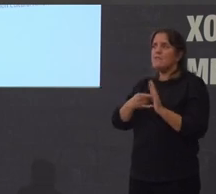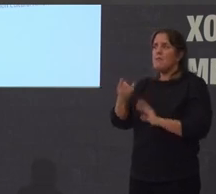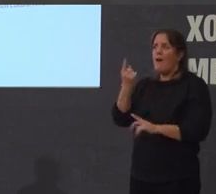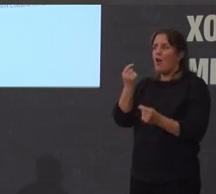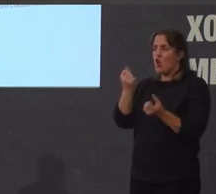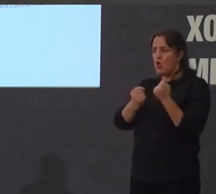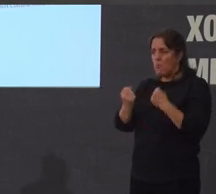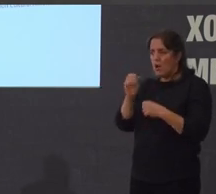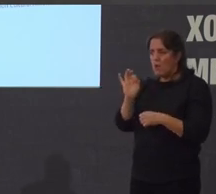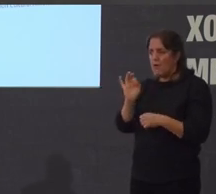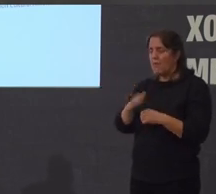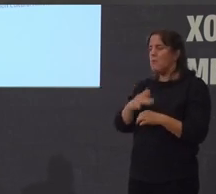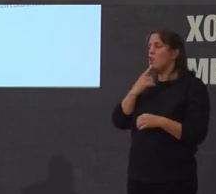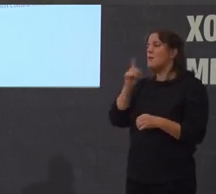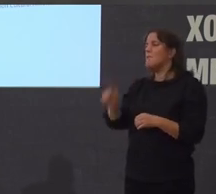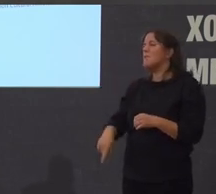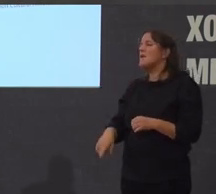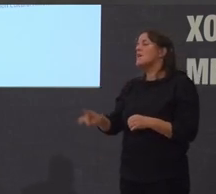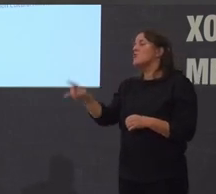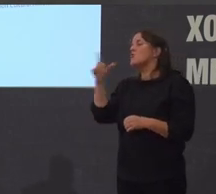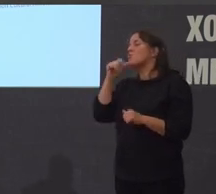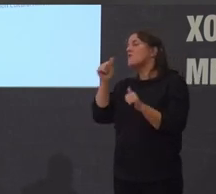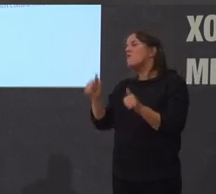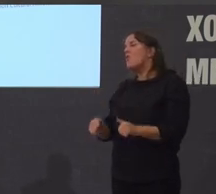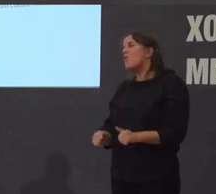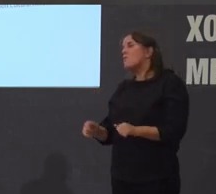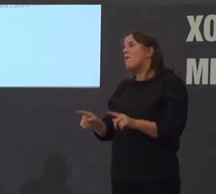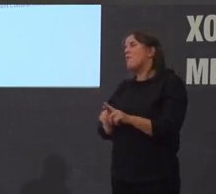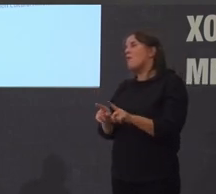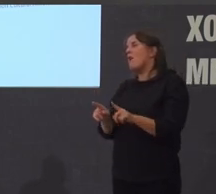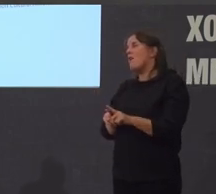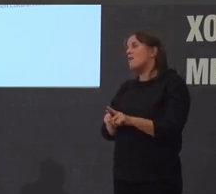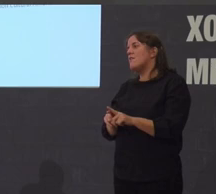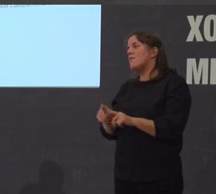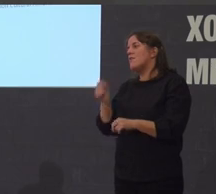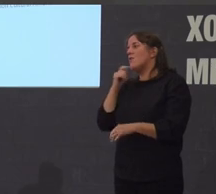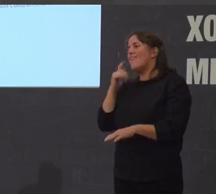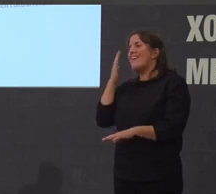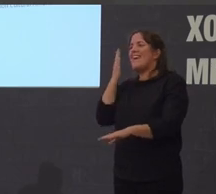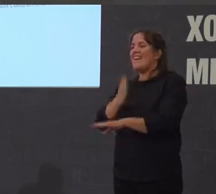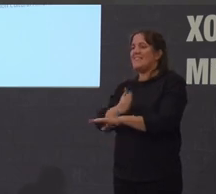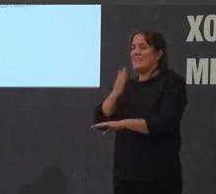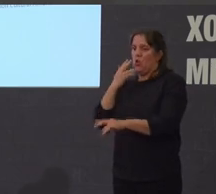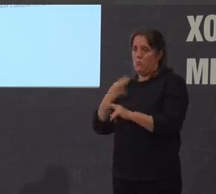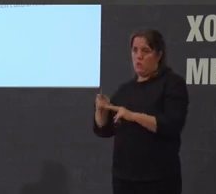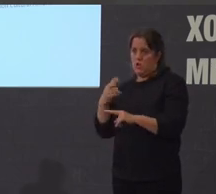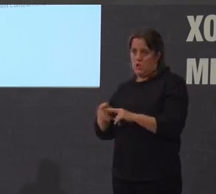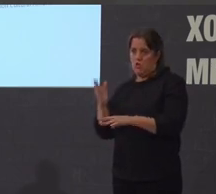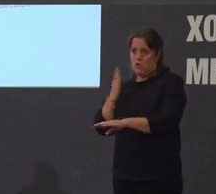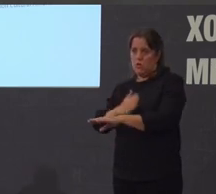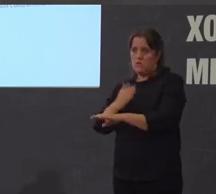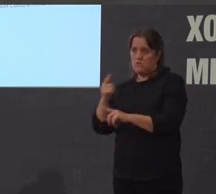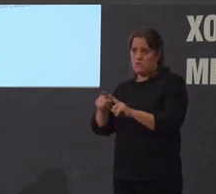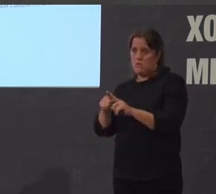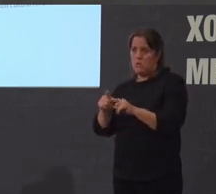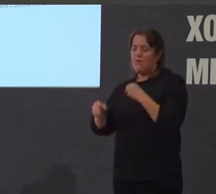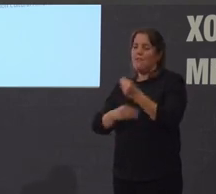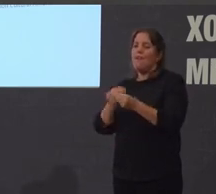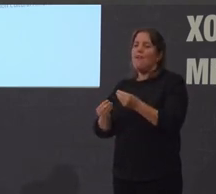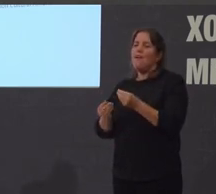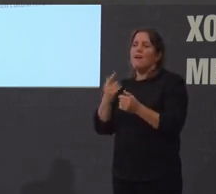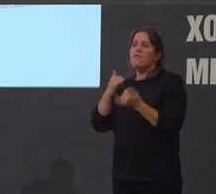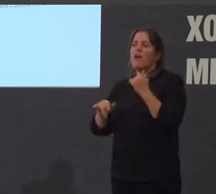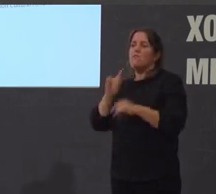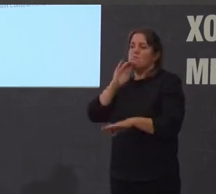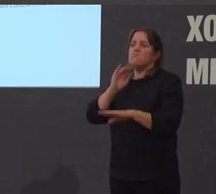un sistema económico sino que también una forma de castigo político de efectuar castigo político